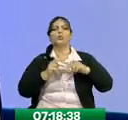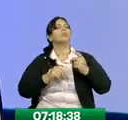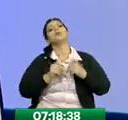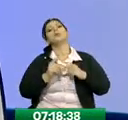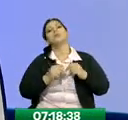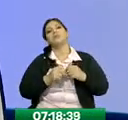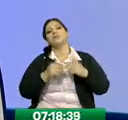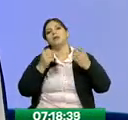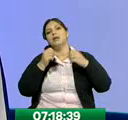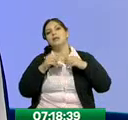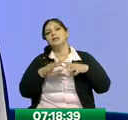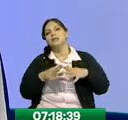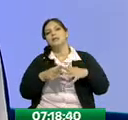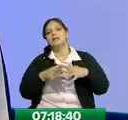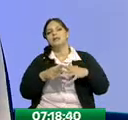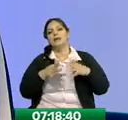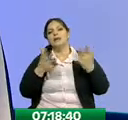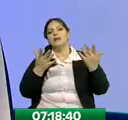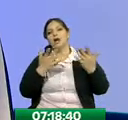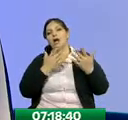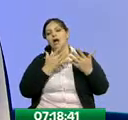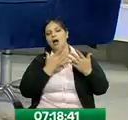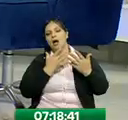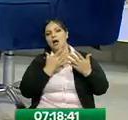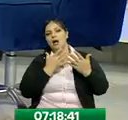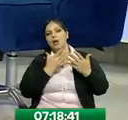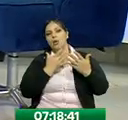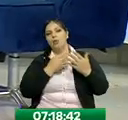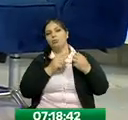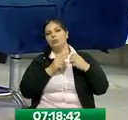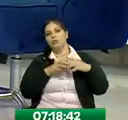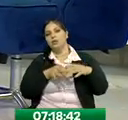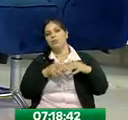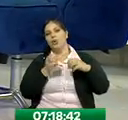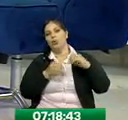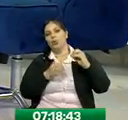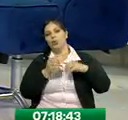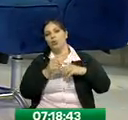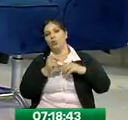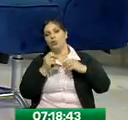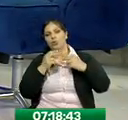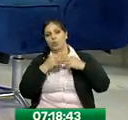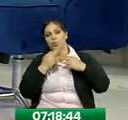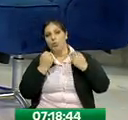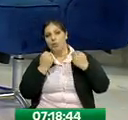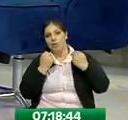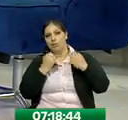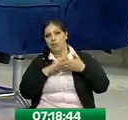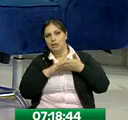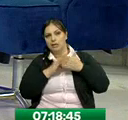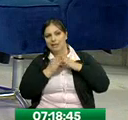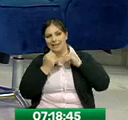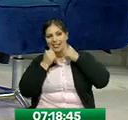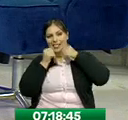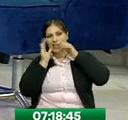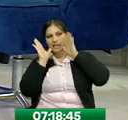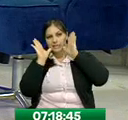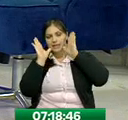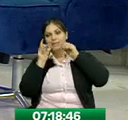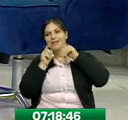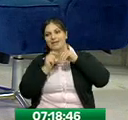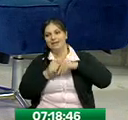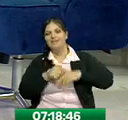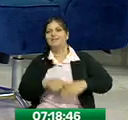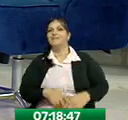del 2020, tener las 1000 canchas. Estamos hablando de un proyecto bastante ambicioso. Vamos a lo otro, que también yo creo que ha despertado